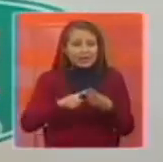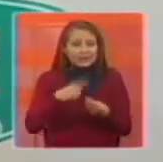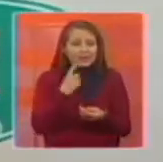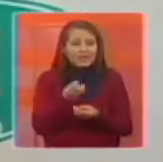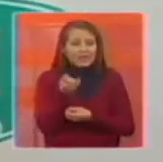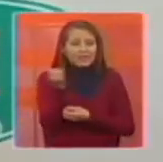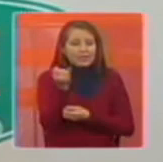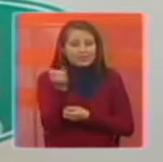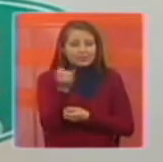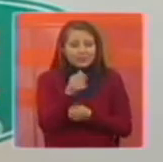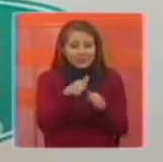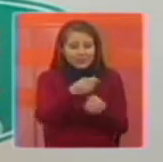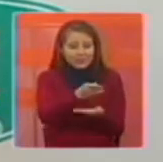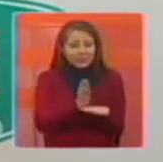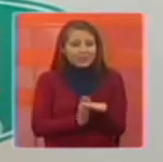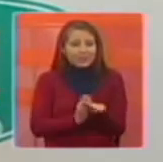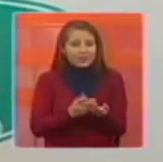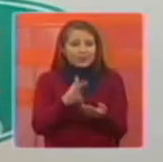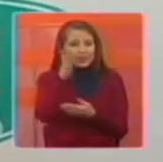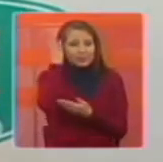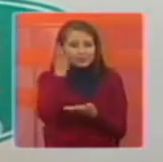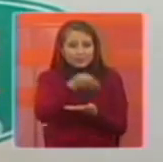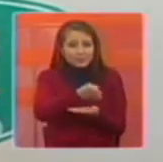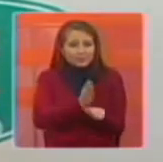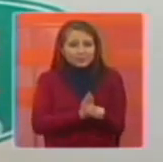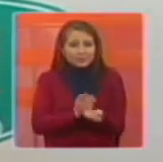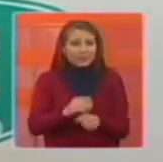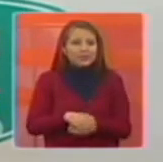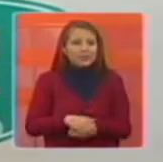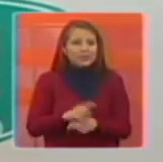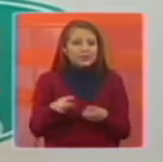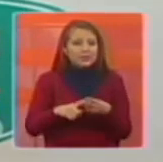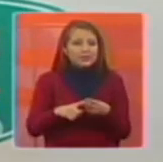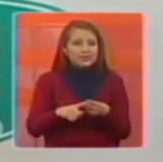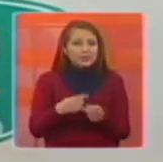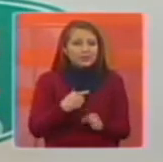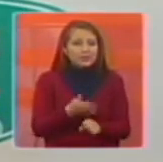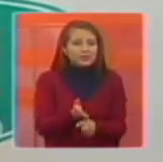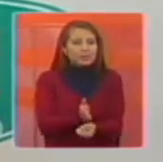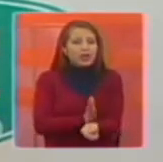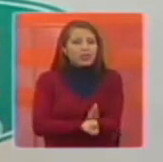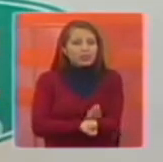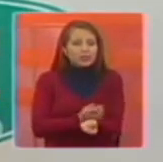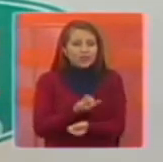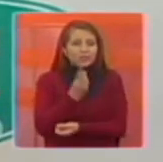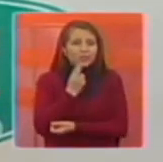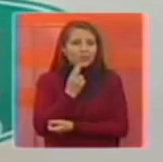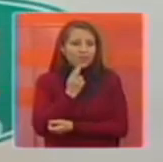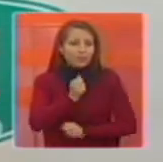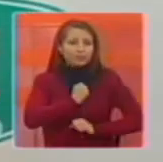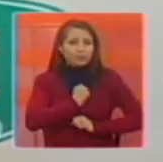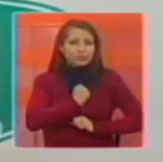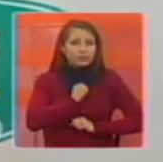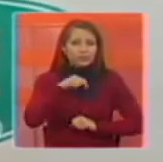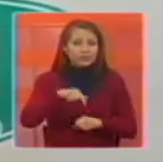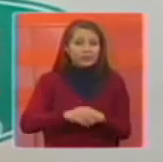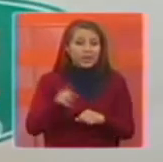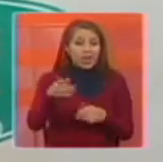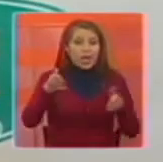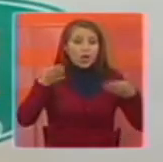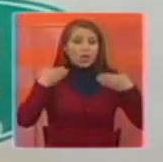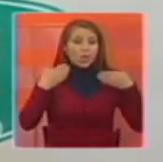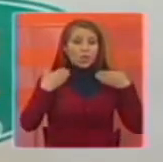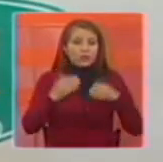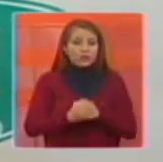Otro plato típico ecuatoriano, les digo, guayaquileño, también son los maduros acaramelados. Muy típico aquí en